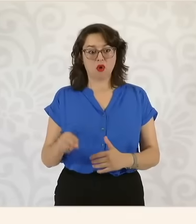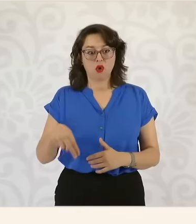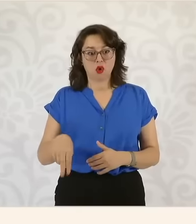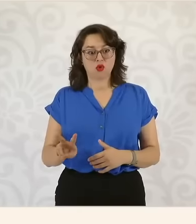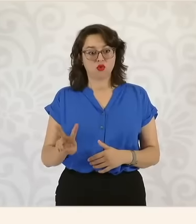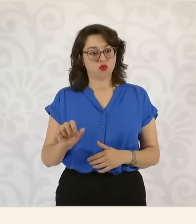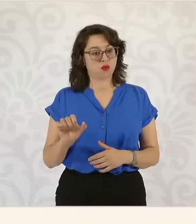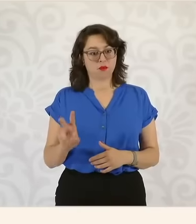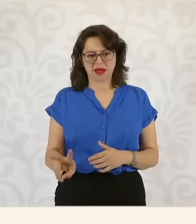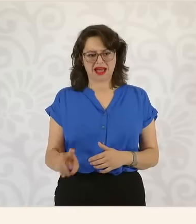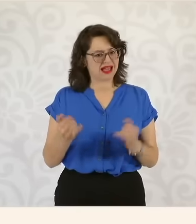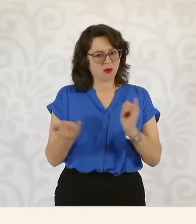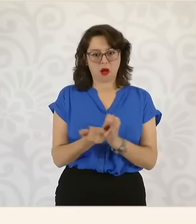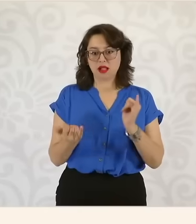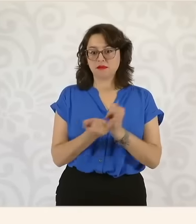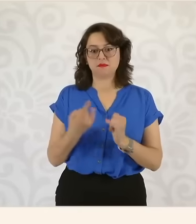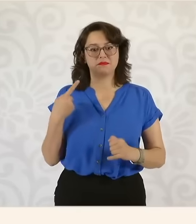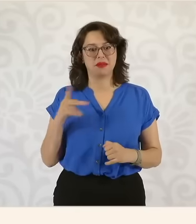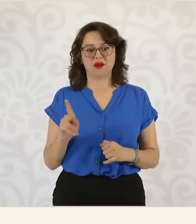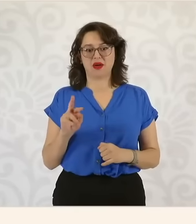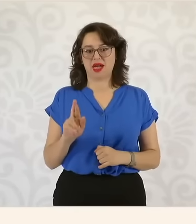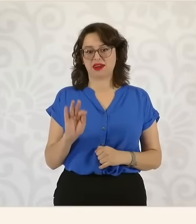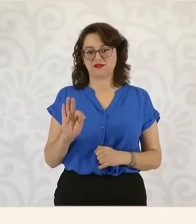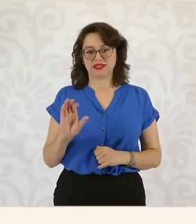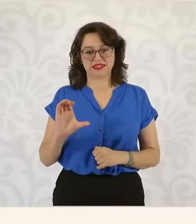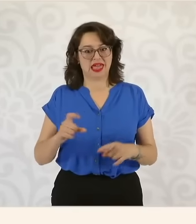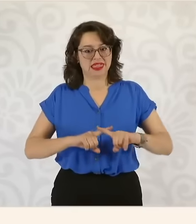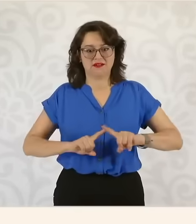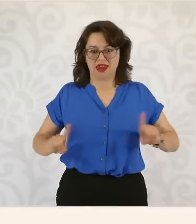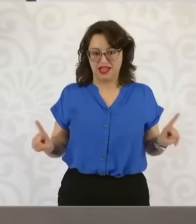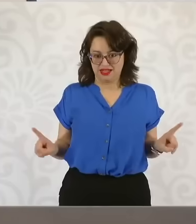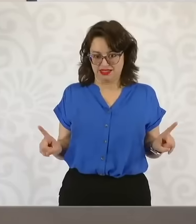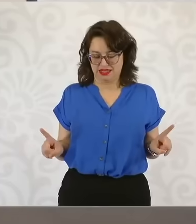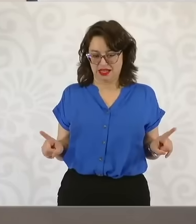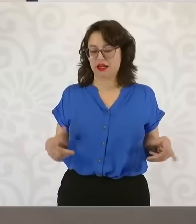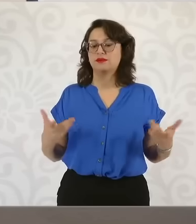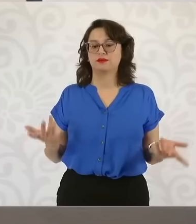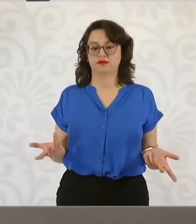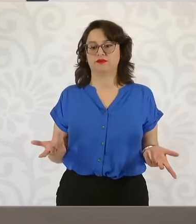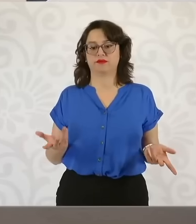Hay algunas otras que se usaron en la trama del lavado